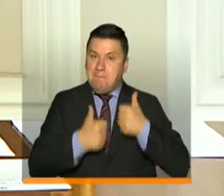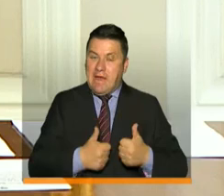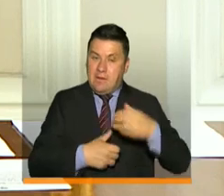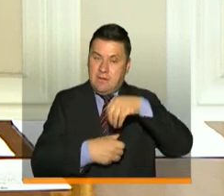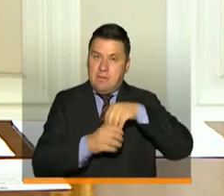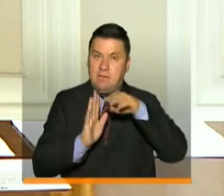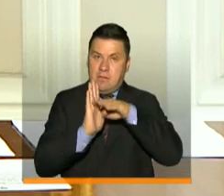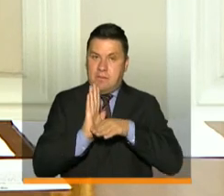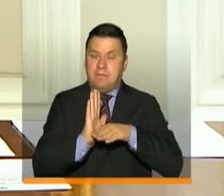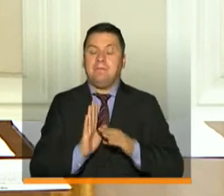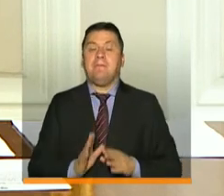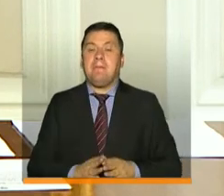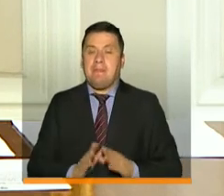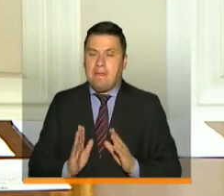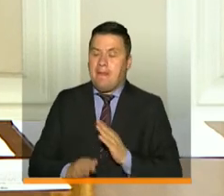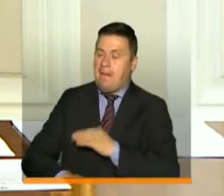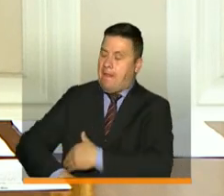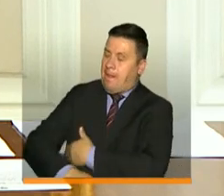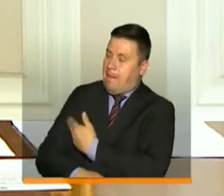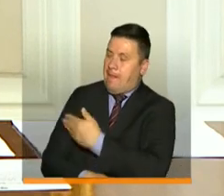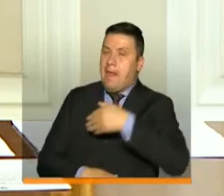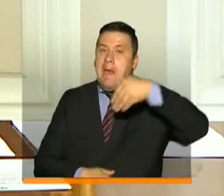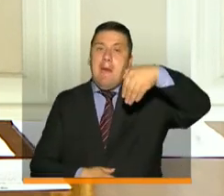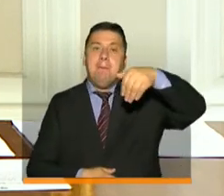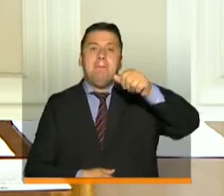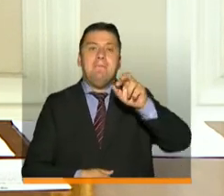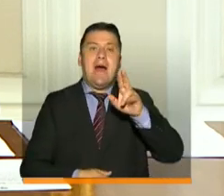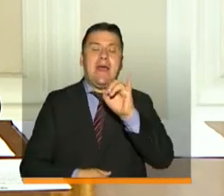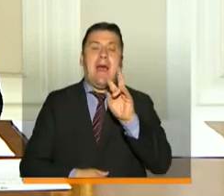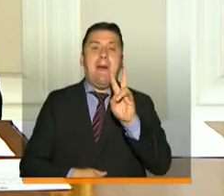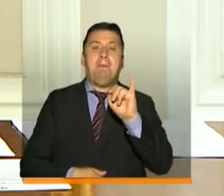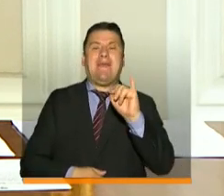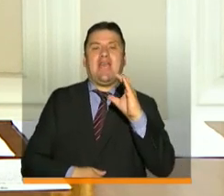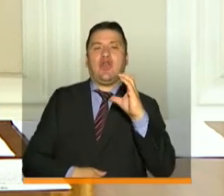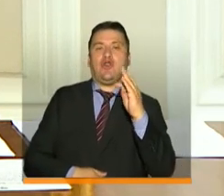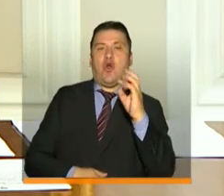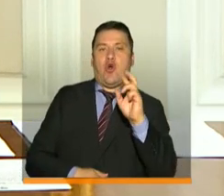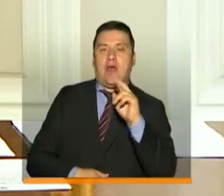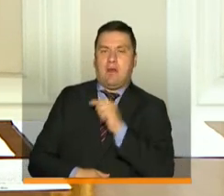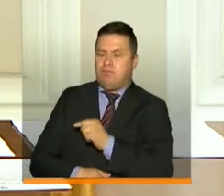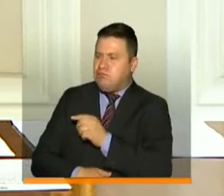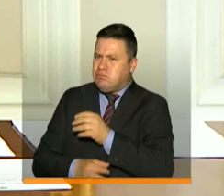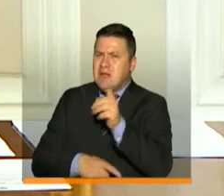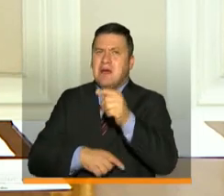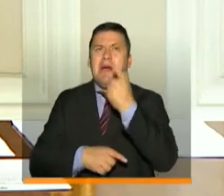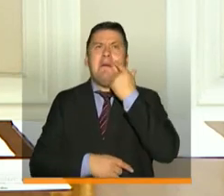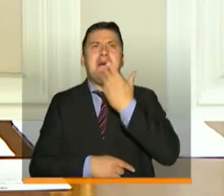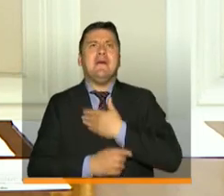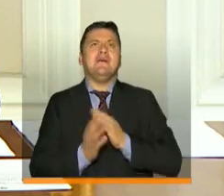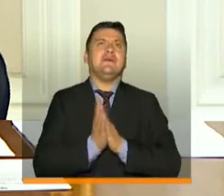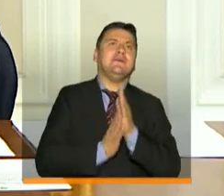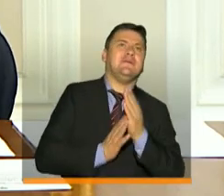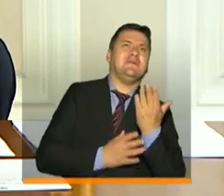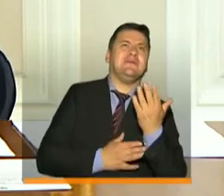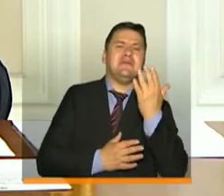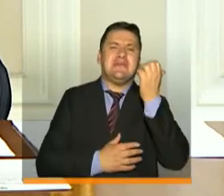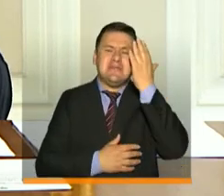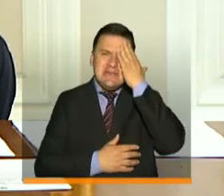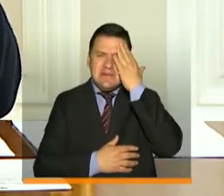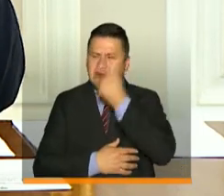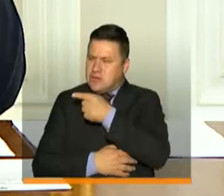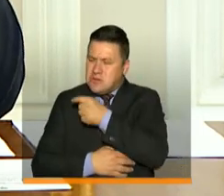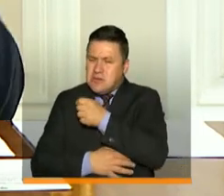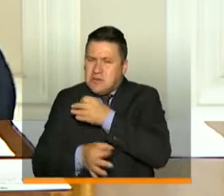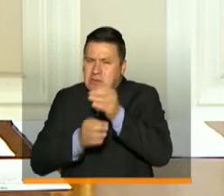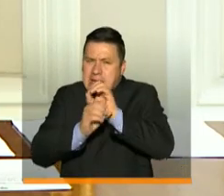estén en pie. Así que, ministra María Victoria, háganos el balance. Muchos padres se preguntan, y casi que se lo diría,